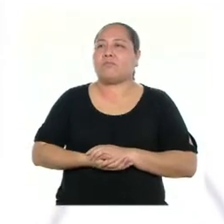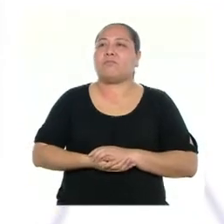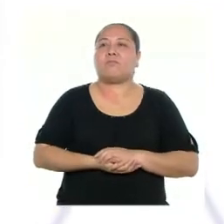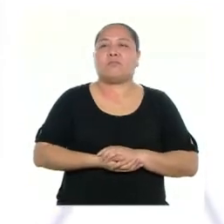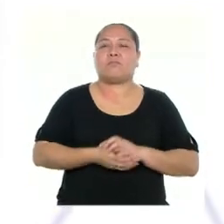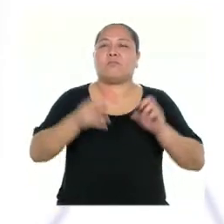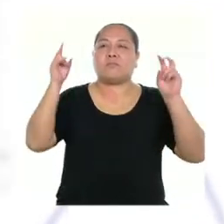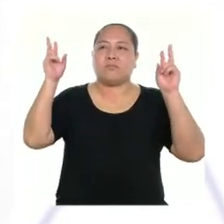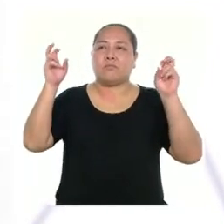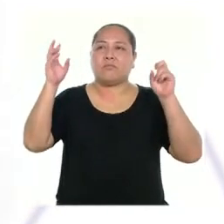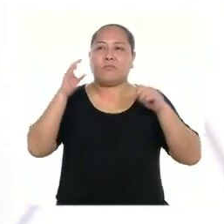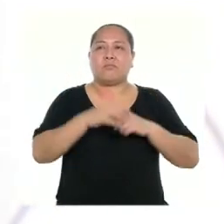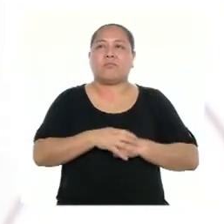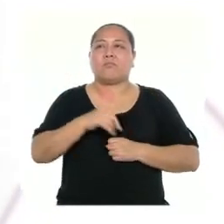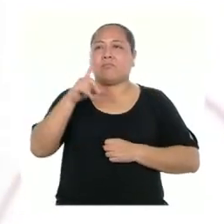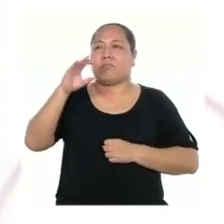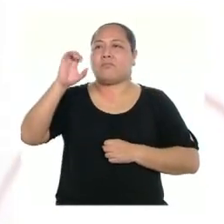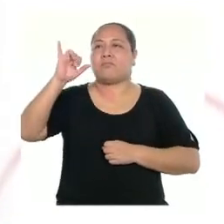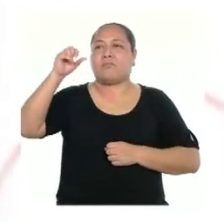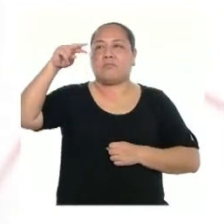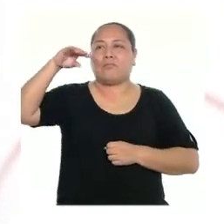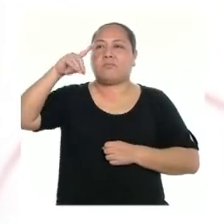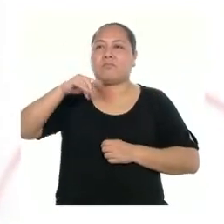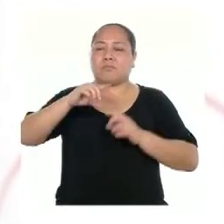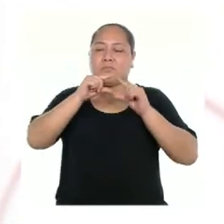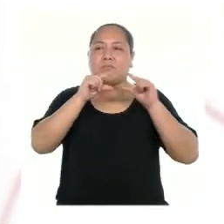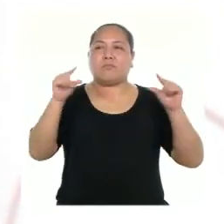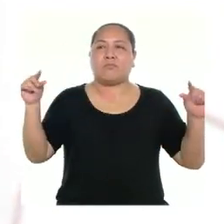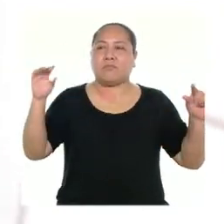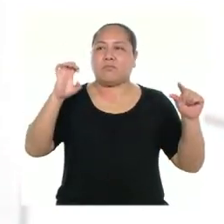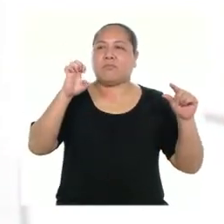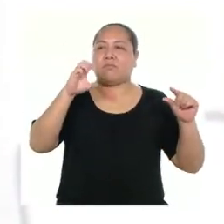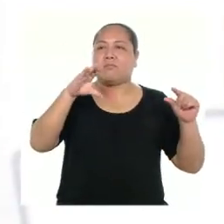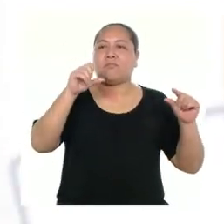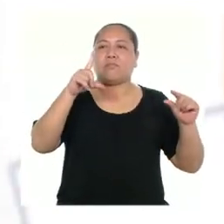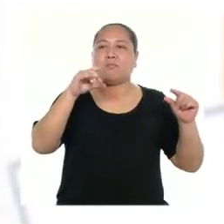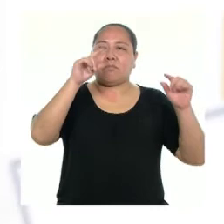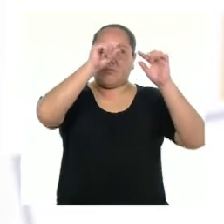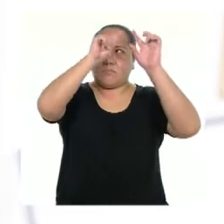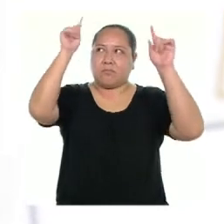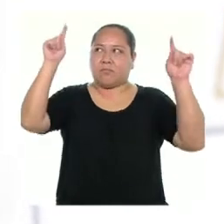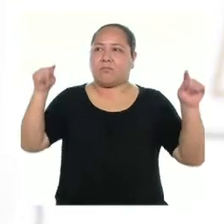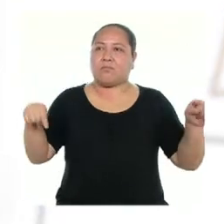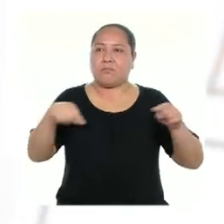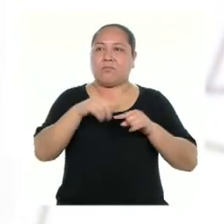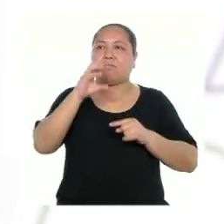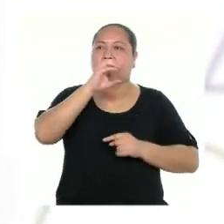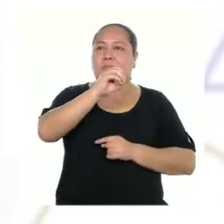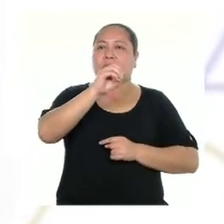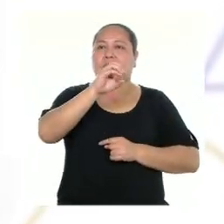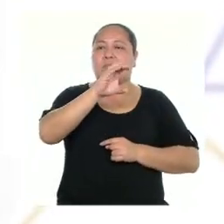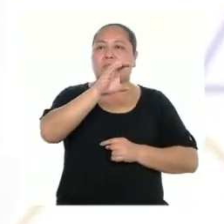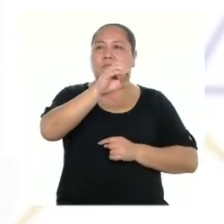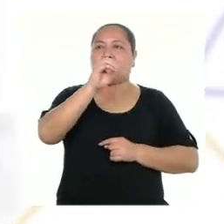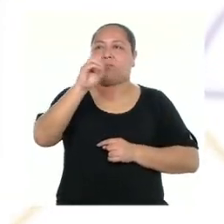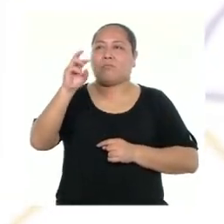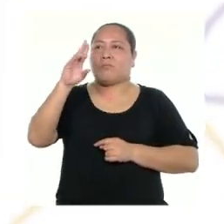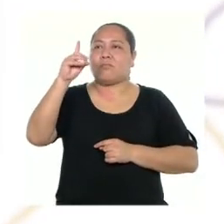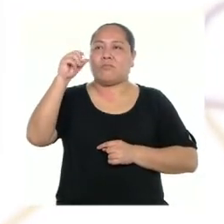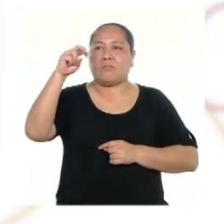Título del mapa, leyenda, escala, coordenadas geográficas, orientación o símbolo de